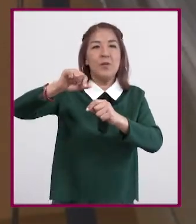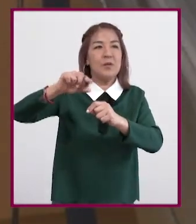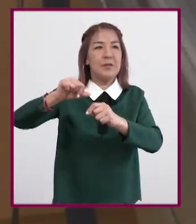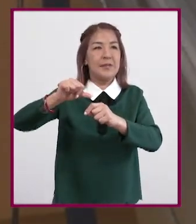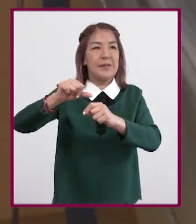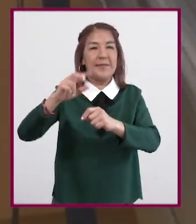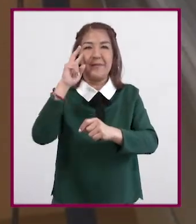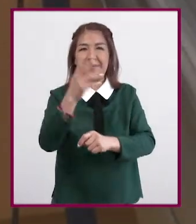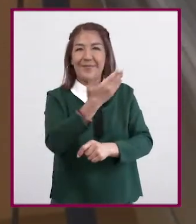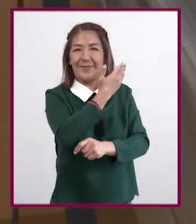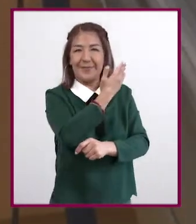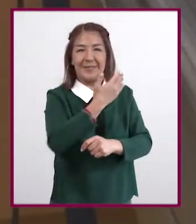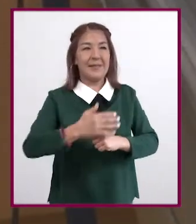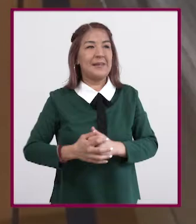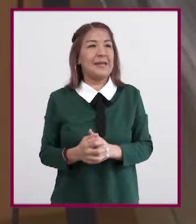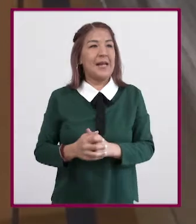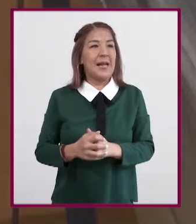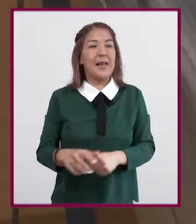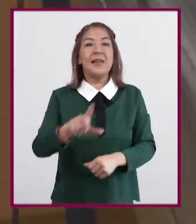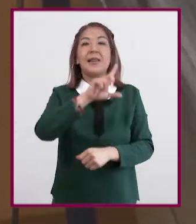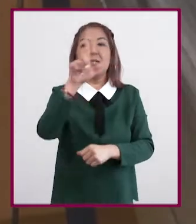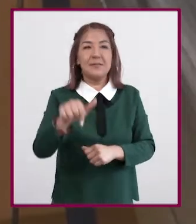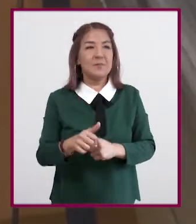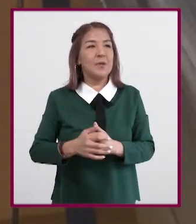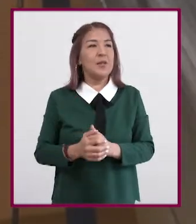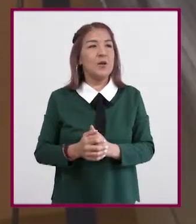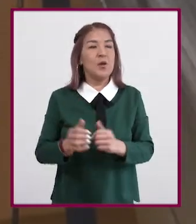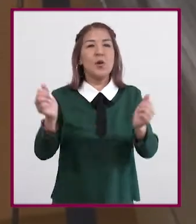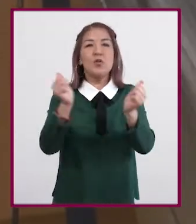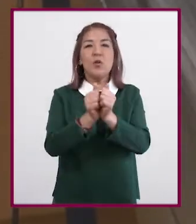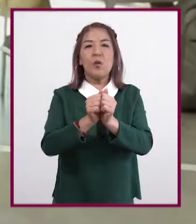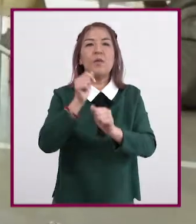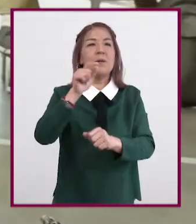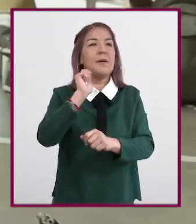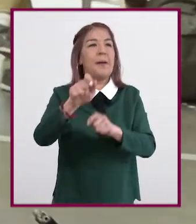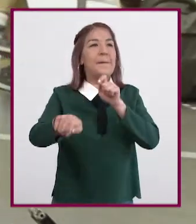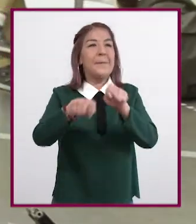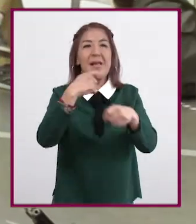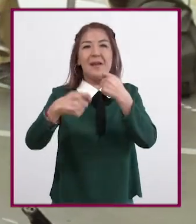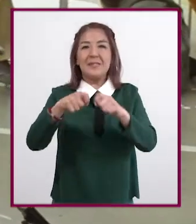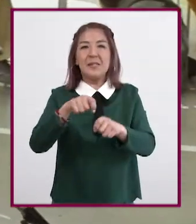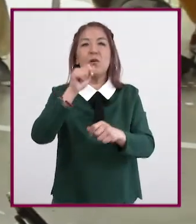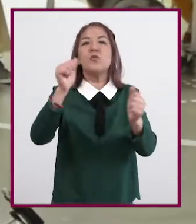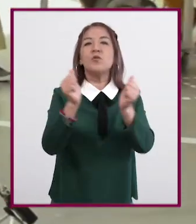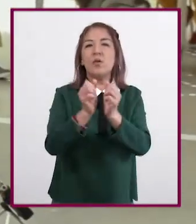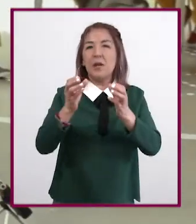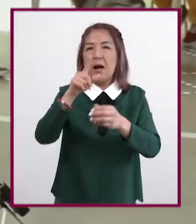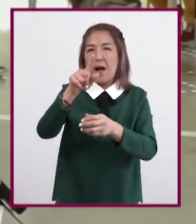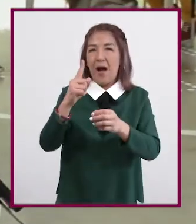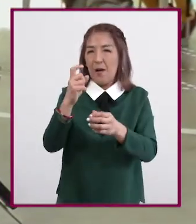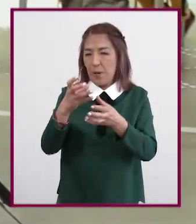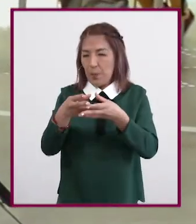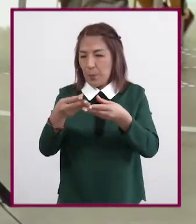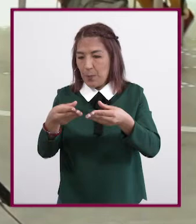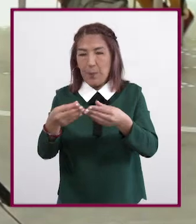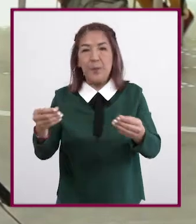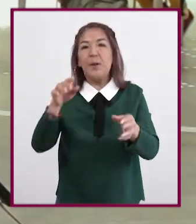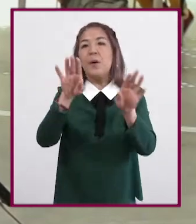luego también puedes, con un bastoncillo de plástico y con un poco de humedad, lo que